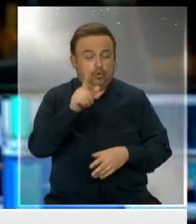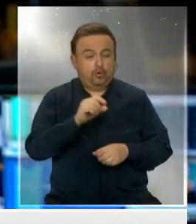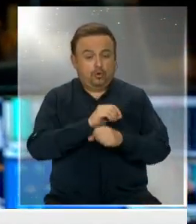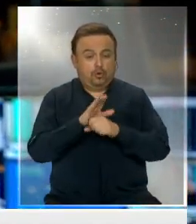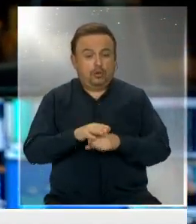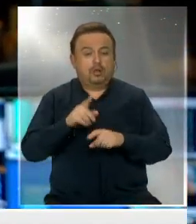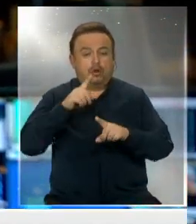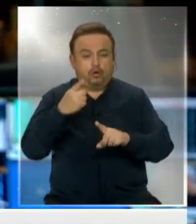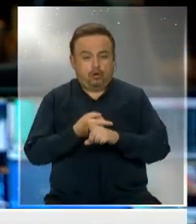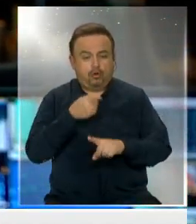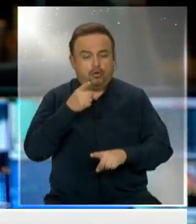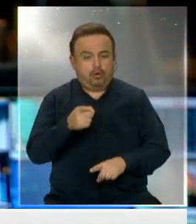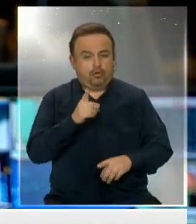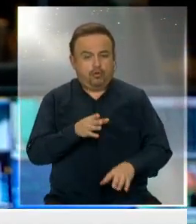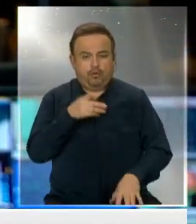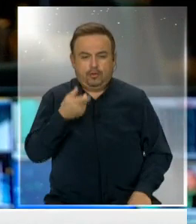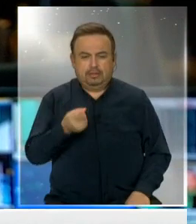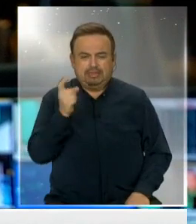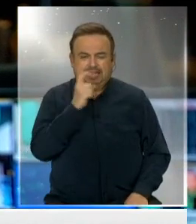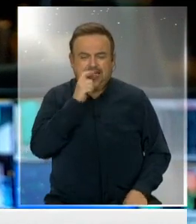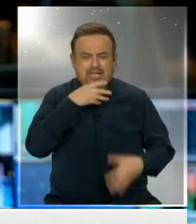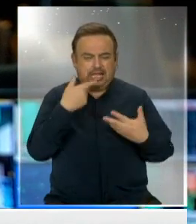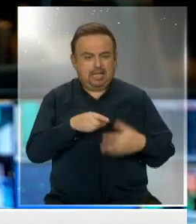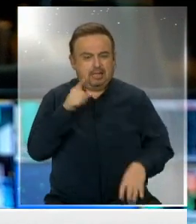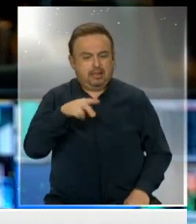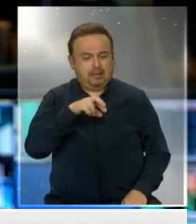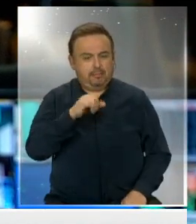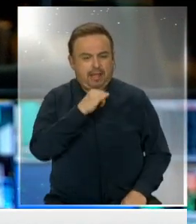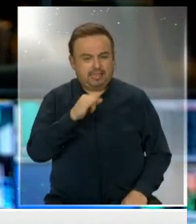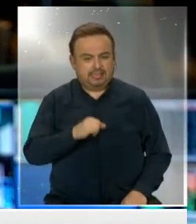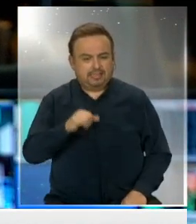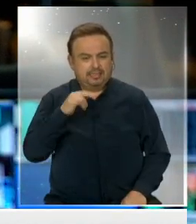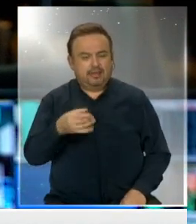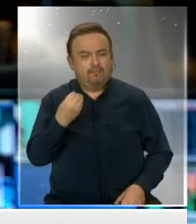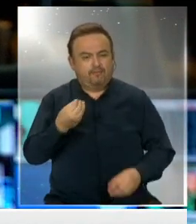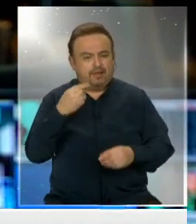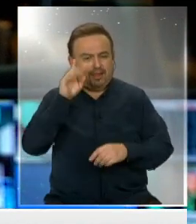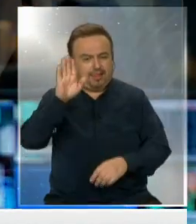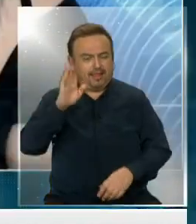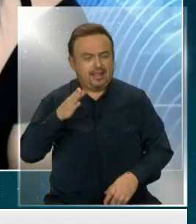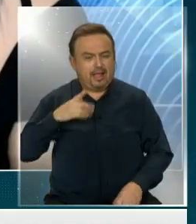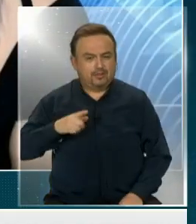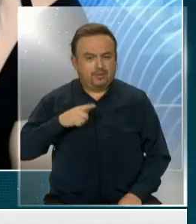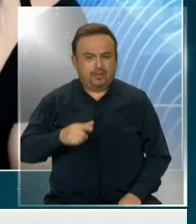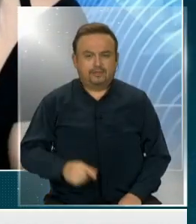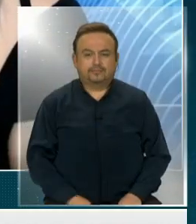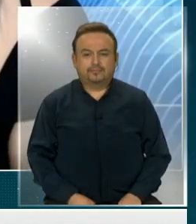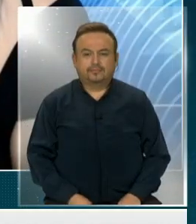tiene nuevamente allí en el centro de la polémica. Paz González nos amplía. Buenas noches, Paz.